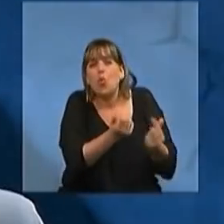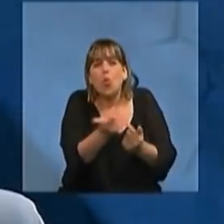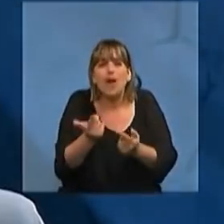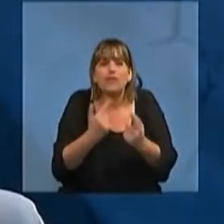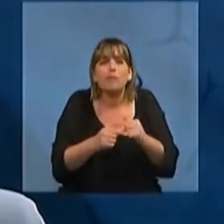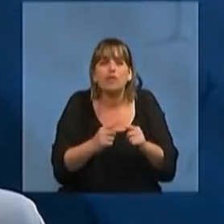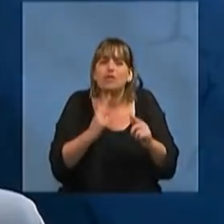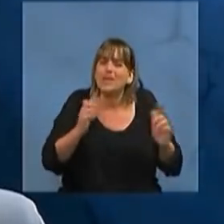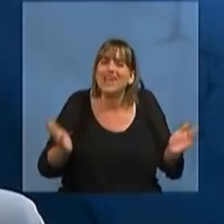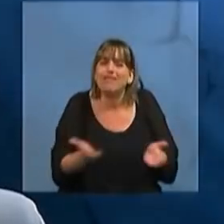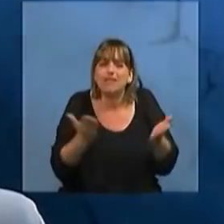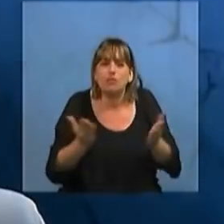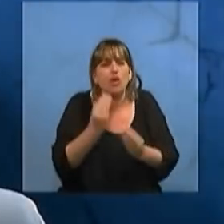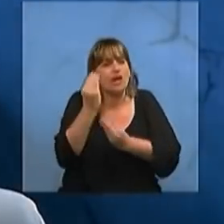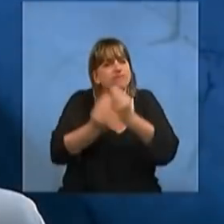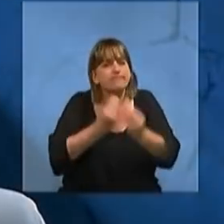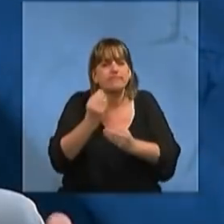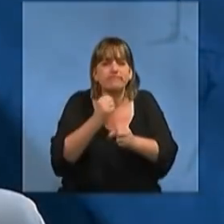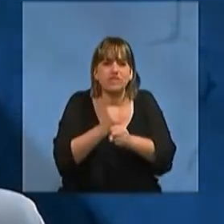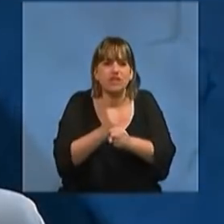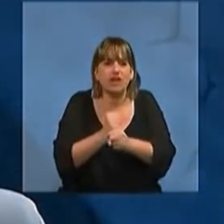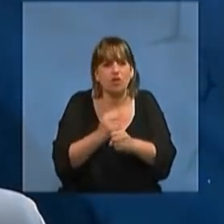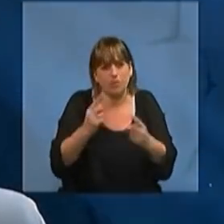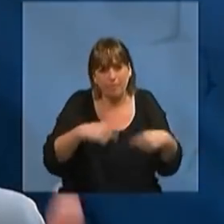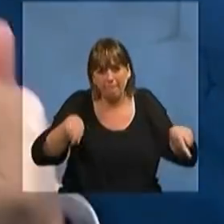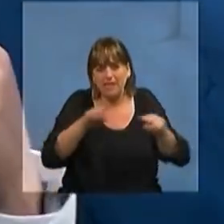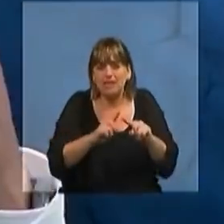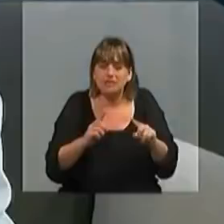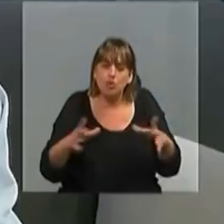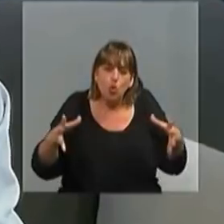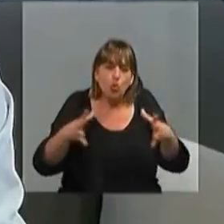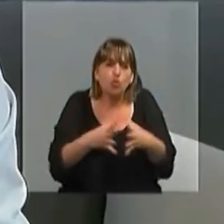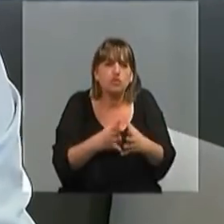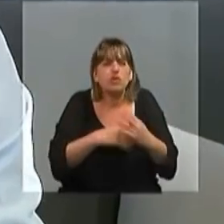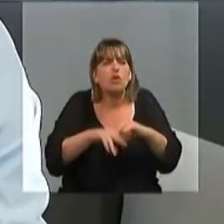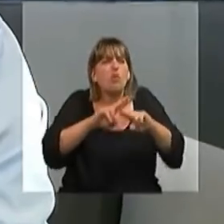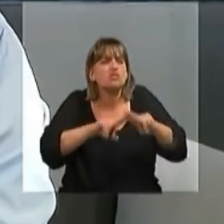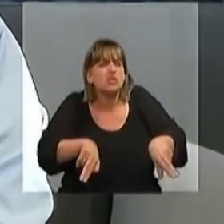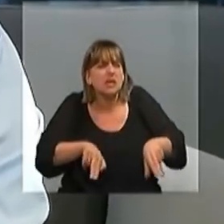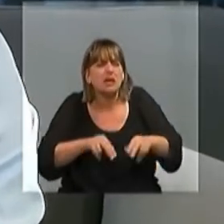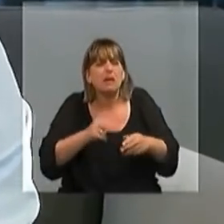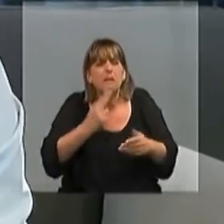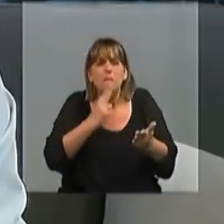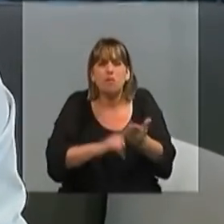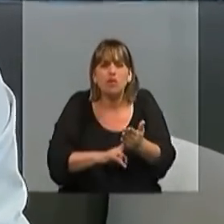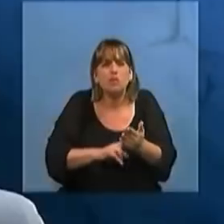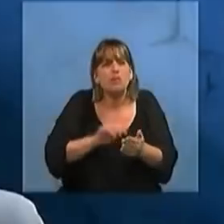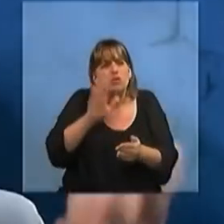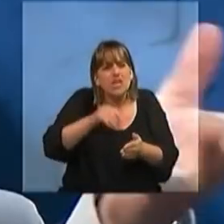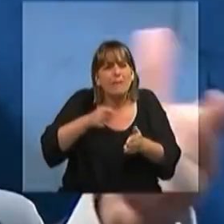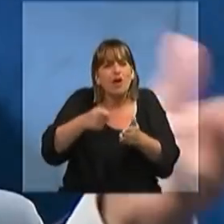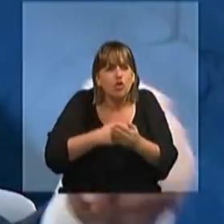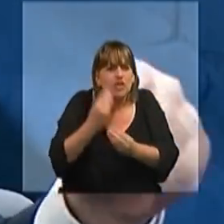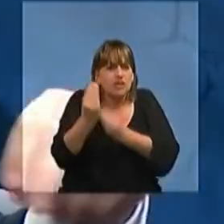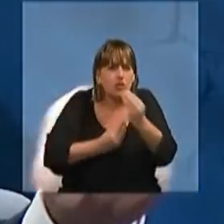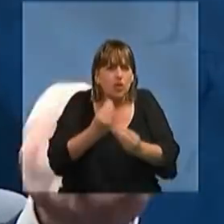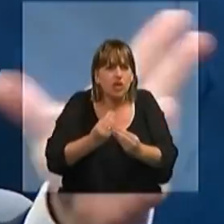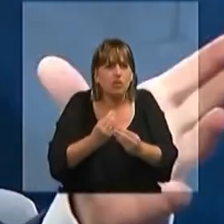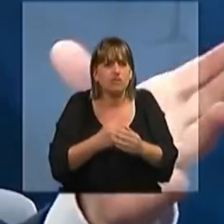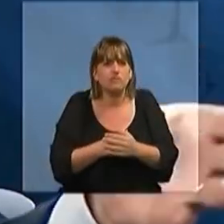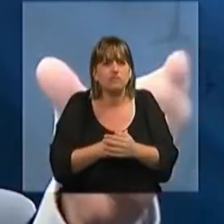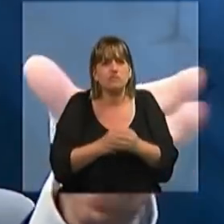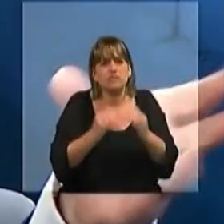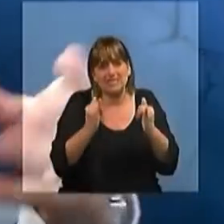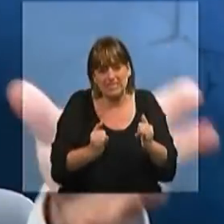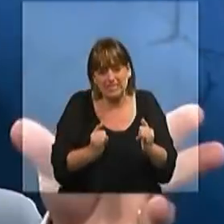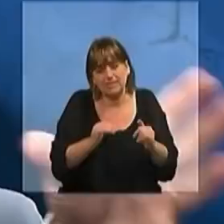generación de fuente de trabajo. Y yo creo que eso nos va a encontrar en la misma vereda. ¿Eso sería que exonerar de impuestos al que contrate gente? Puesto en